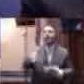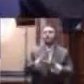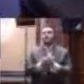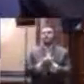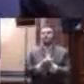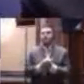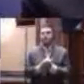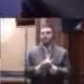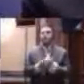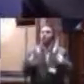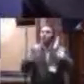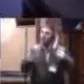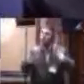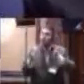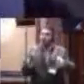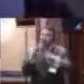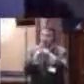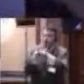electoral podría